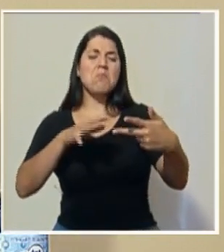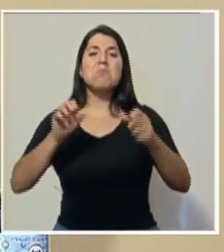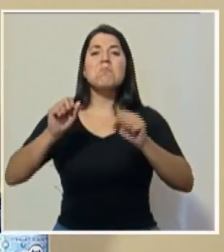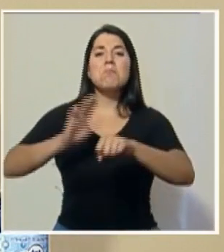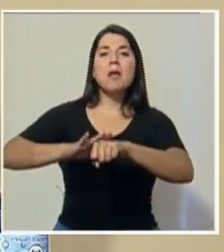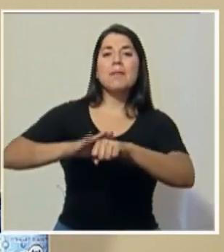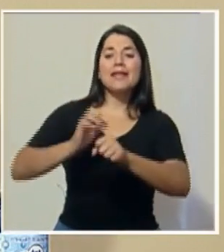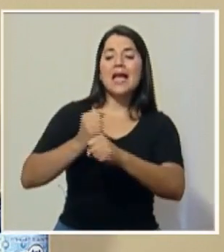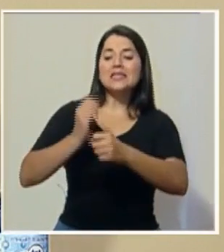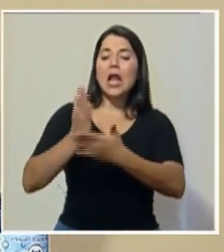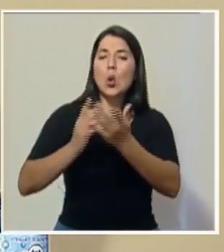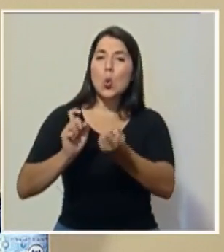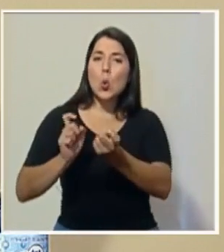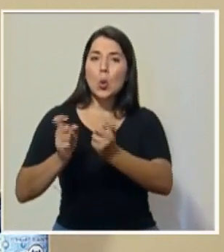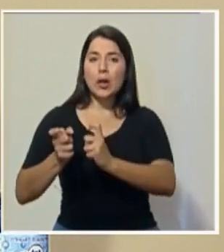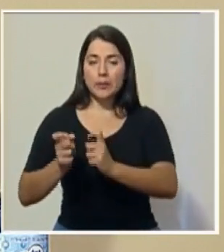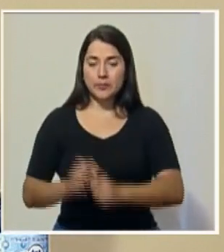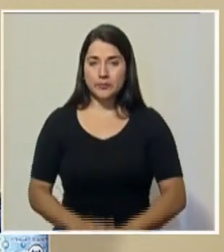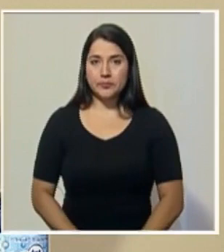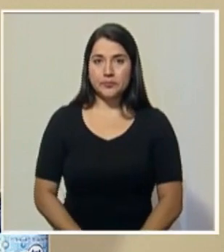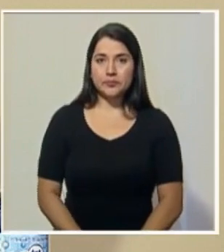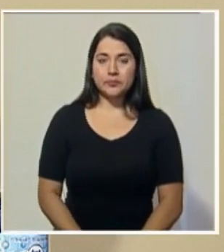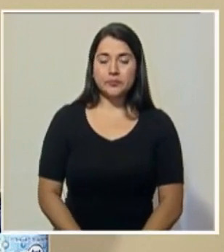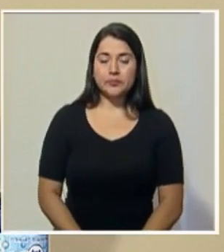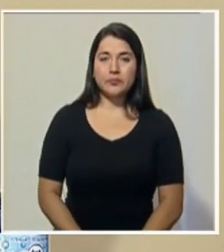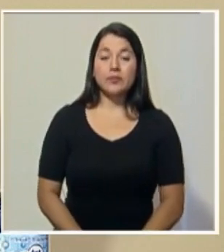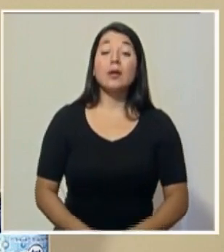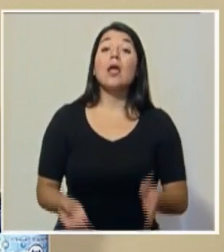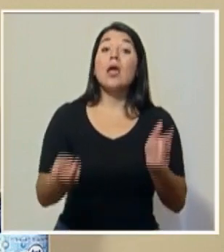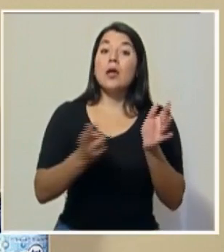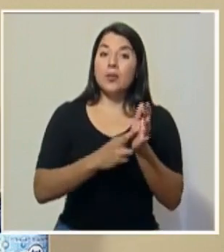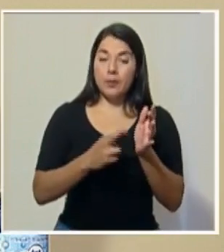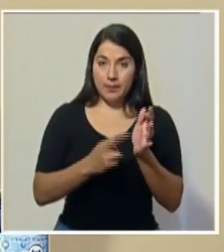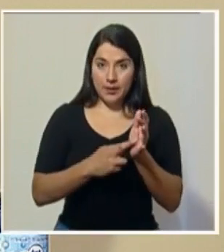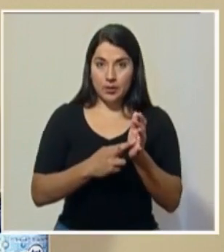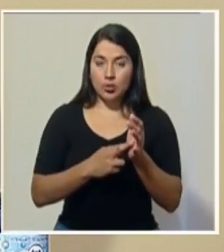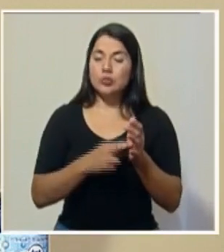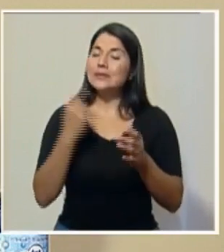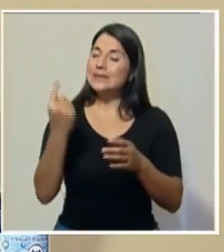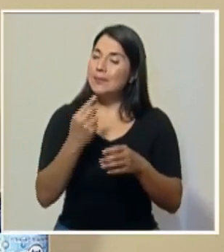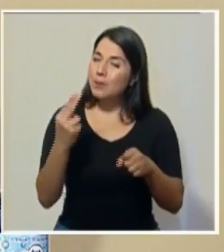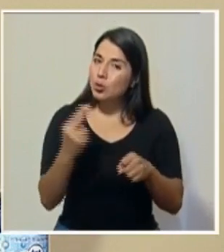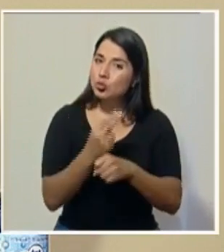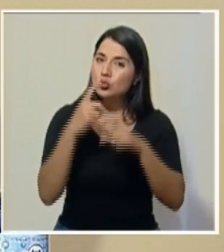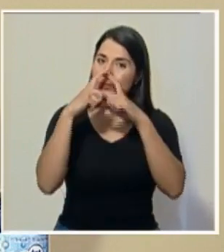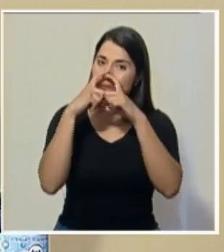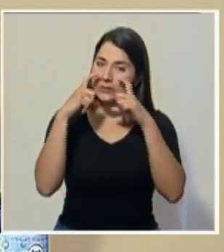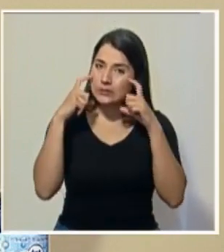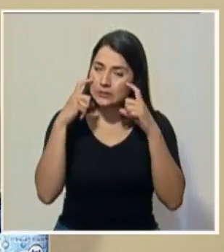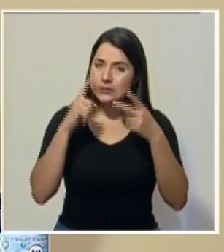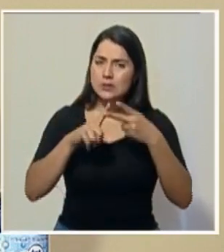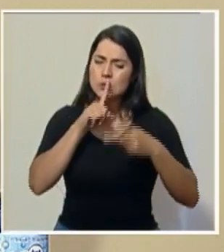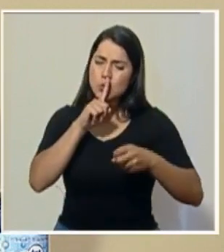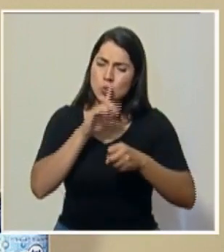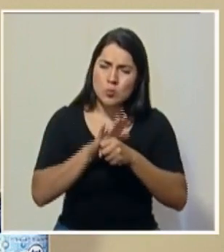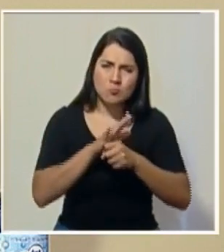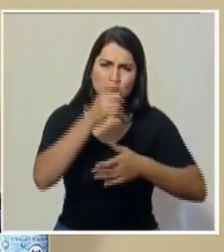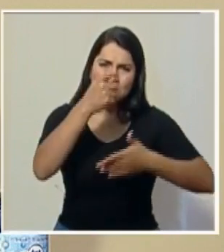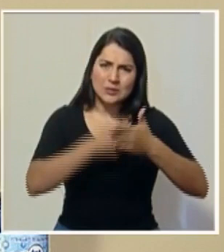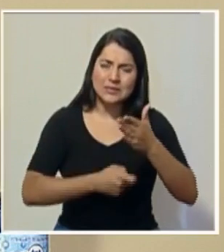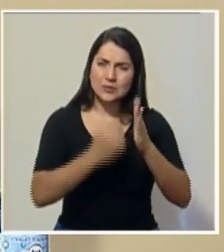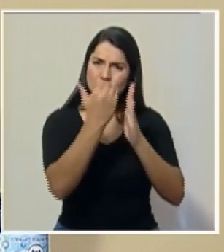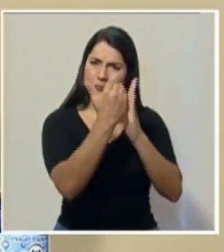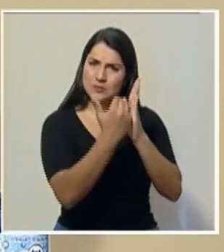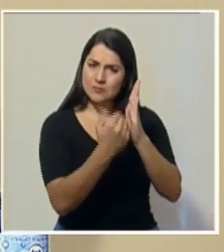ya se habían venido anunciando. Insisto, uso de mascarilla, cumplimiento estricto de